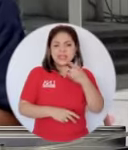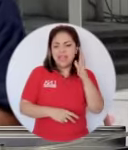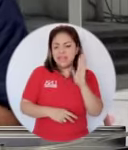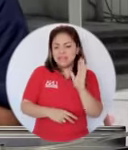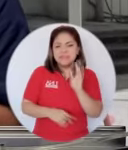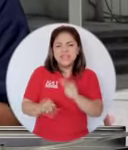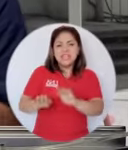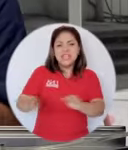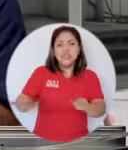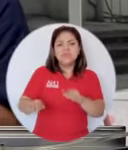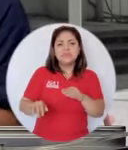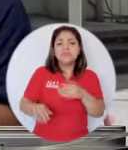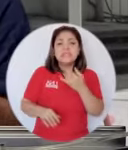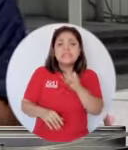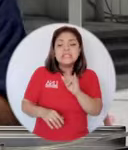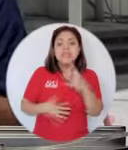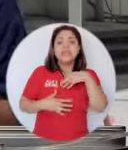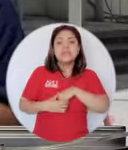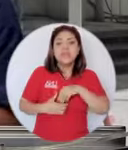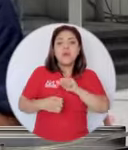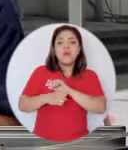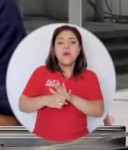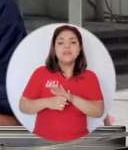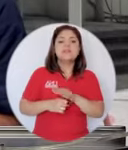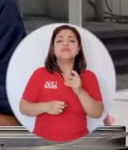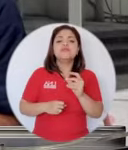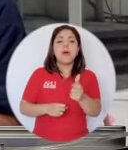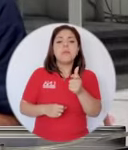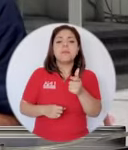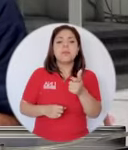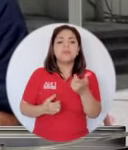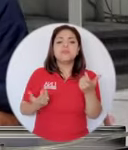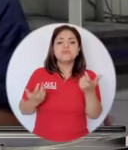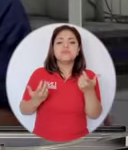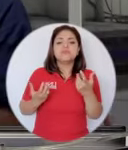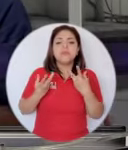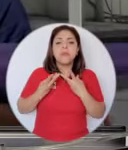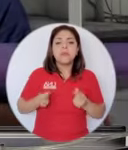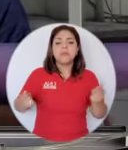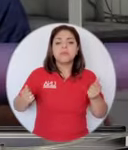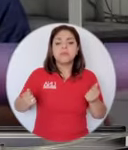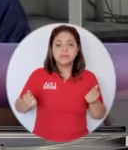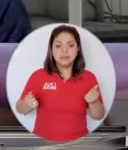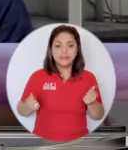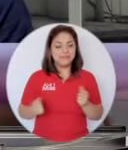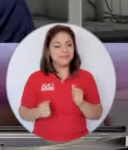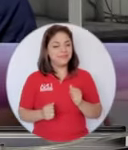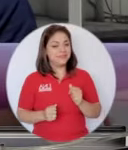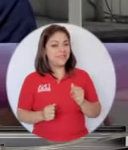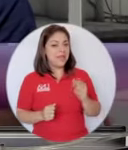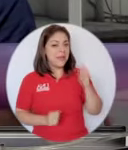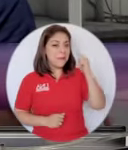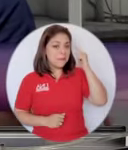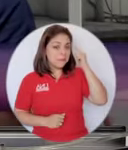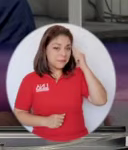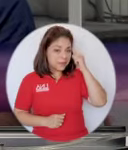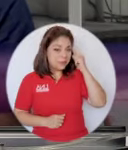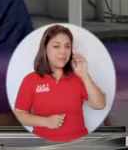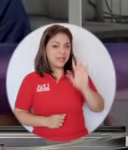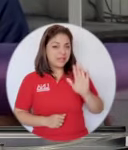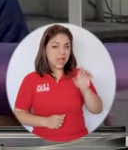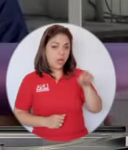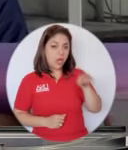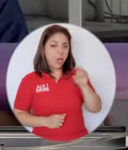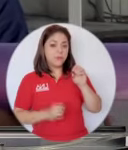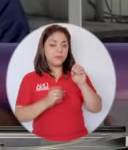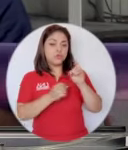mucha gente decía, no, si le da a los chiquillos, rapidito se les pasa. No se complican, ¿verdad? No se complican. Y resulta que en esto